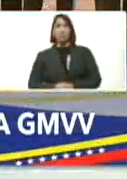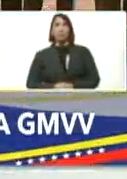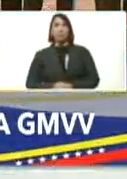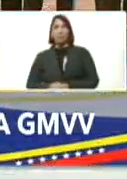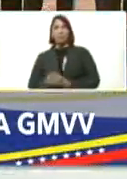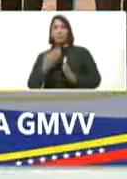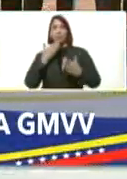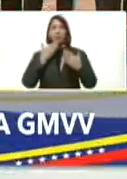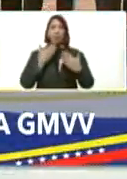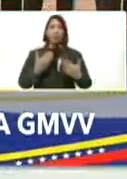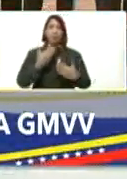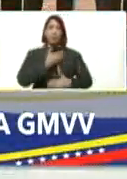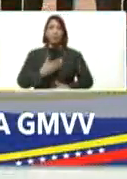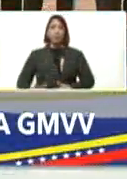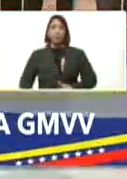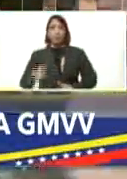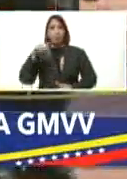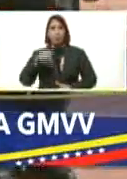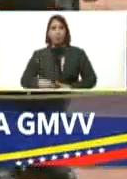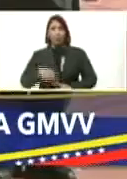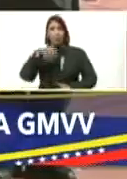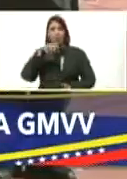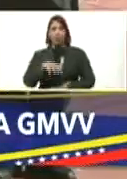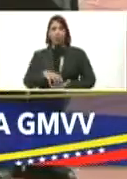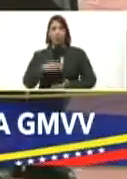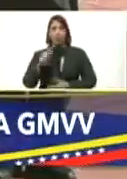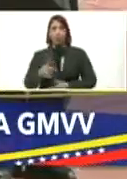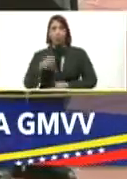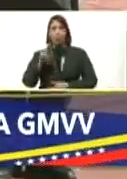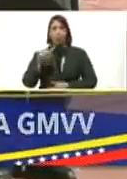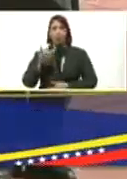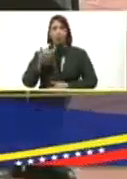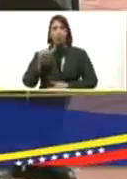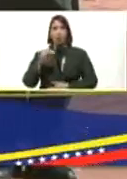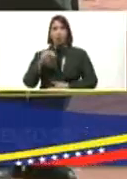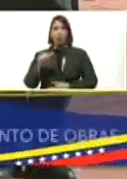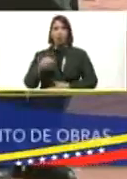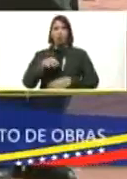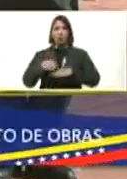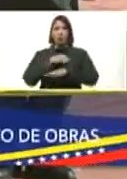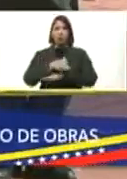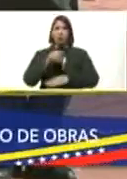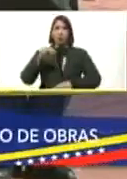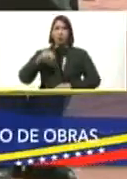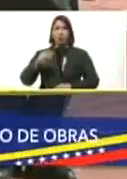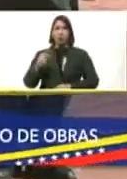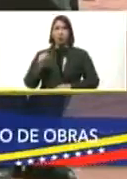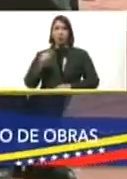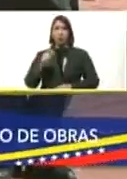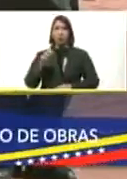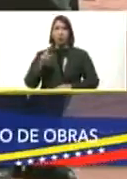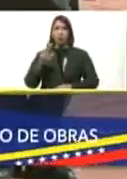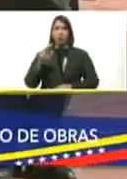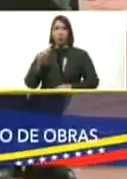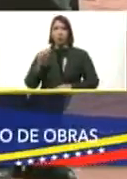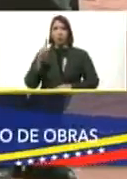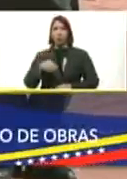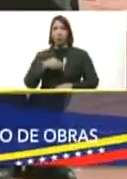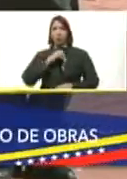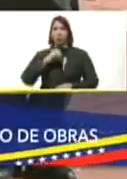Gracias, presidente. Desde acá, desde la región de Guayana, en el municipio Angostura del Orinoco, parroquia Vista Hermosa, en este